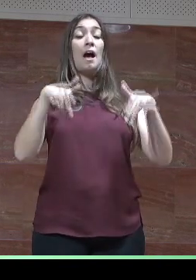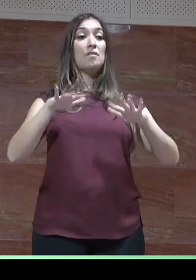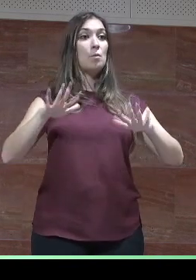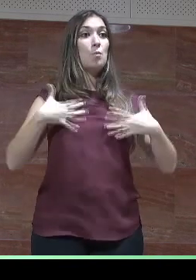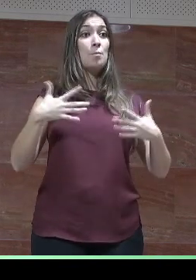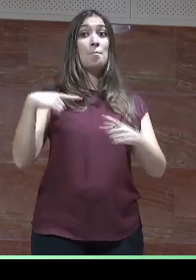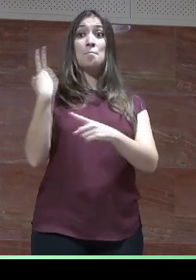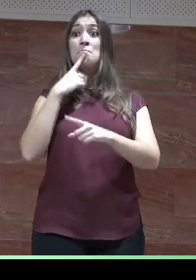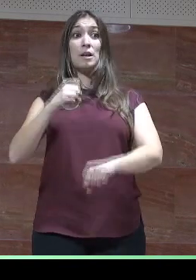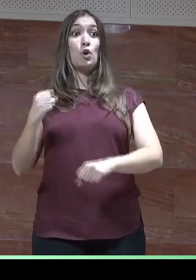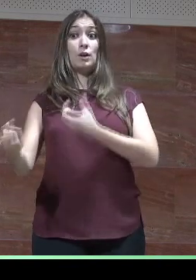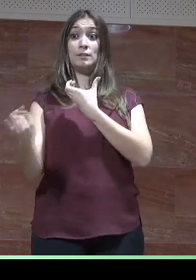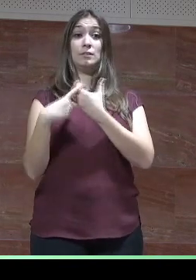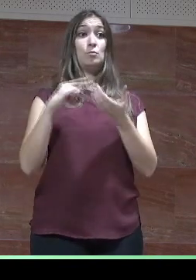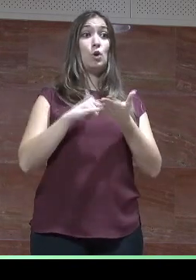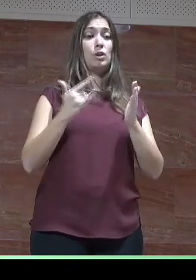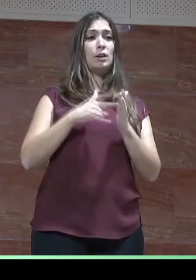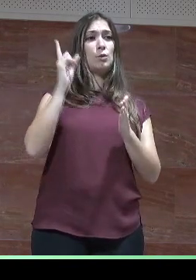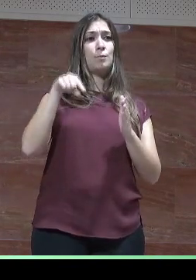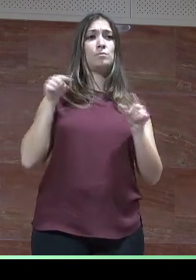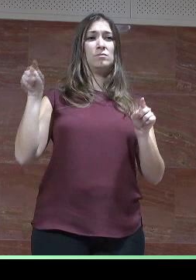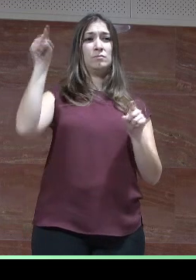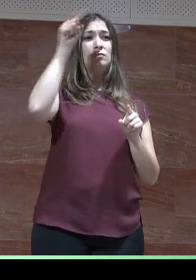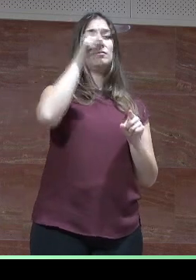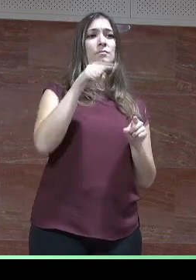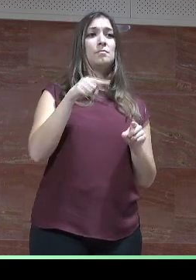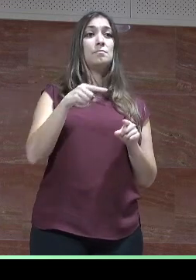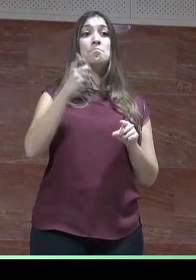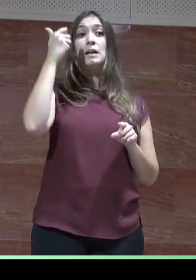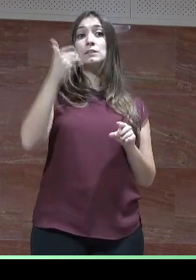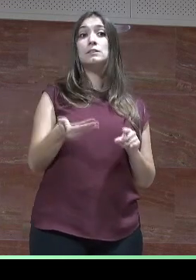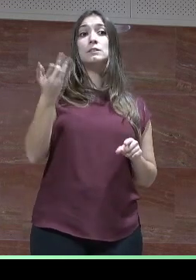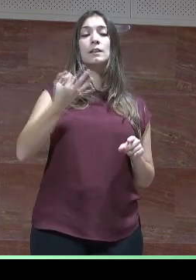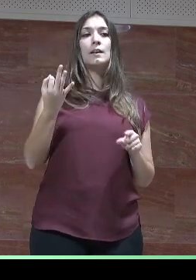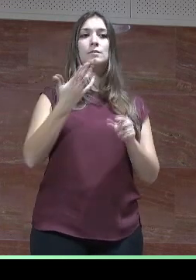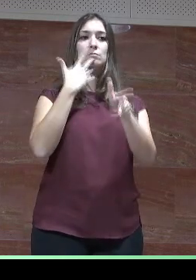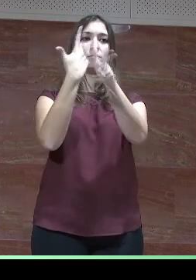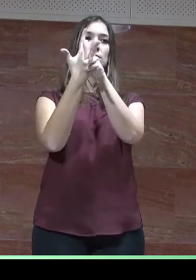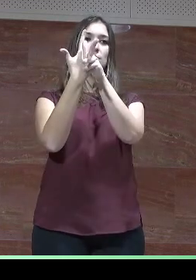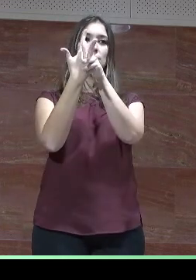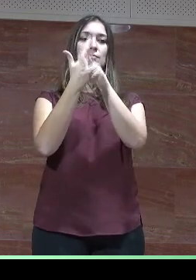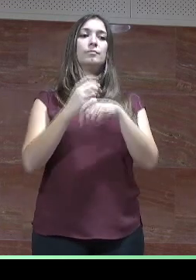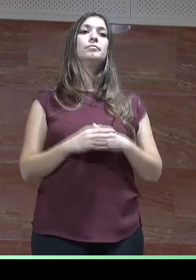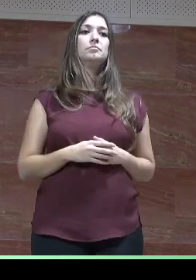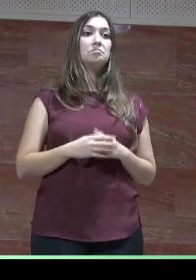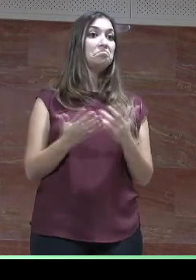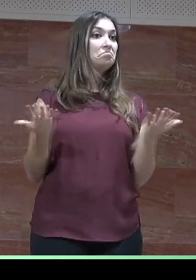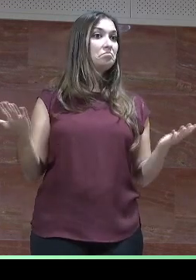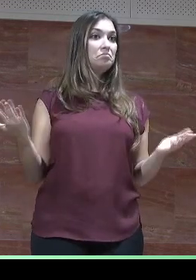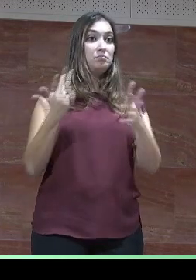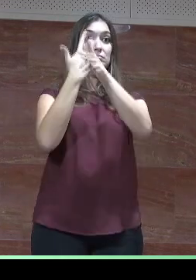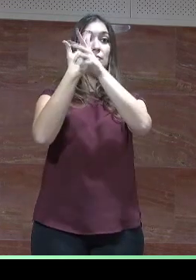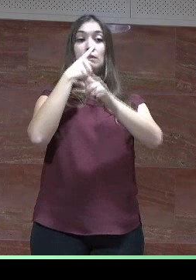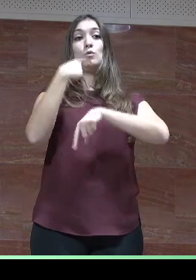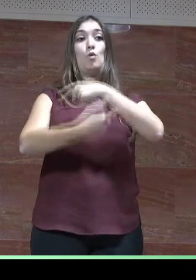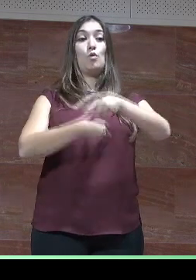propia gente mayor, la que participó en ese proyecto en varias provincias, aquello que más les importó fue la videoconferencia. Es decir, están en contacto a